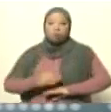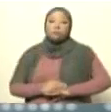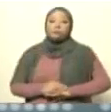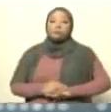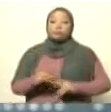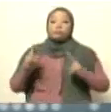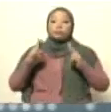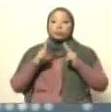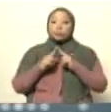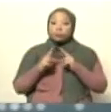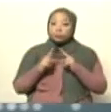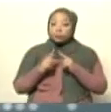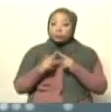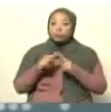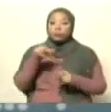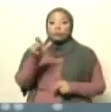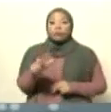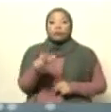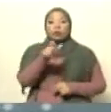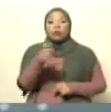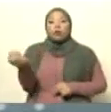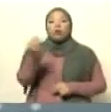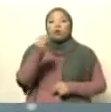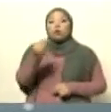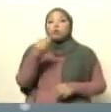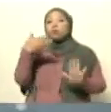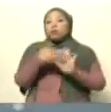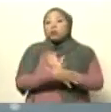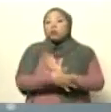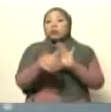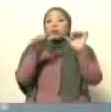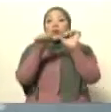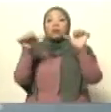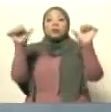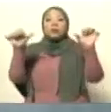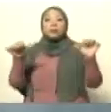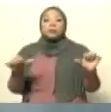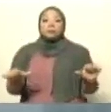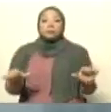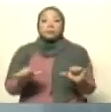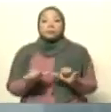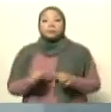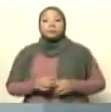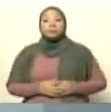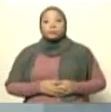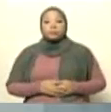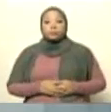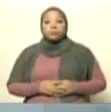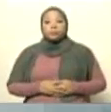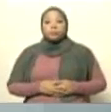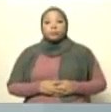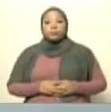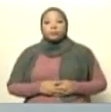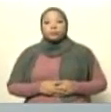golpe militar, más allá del concepto tradicional, de golpe de